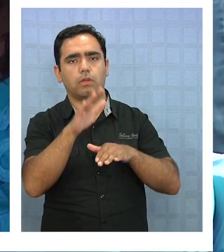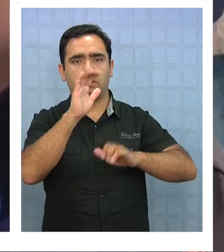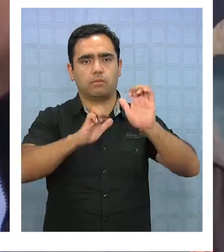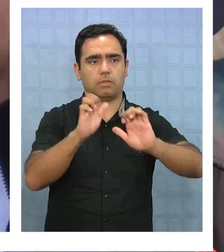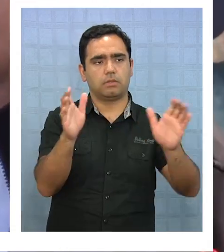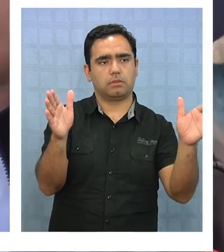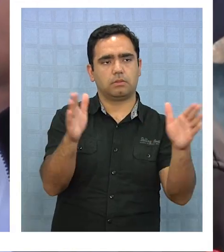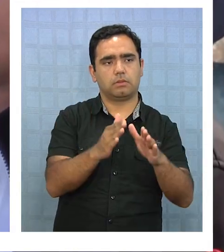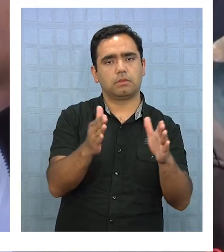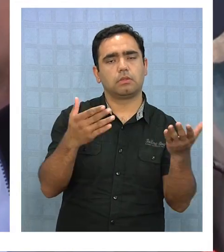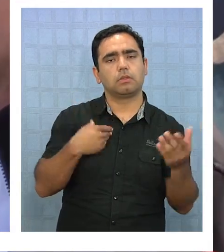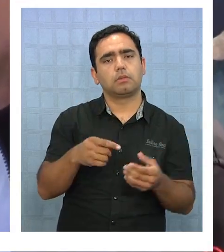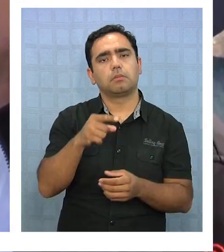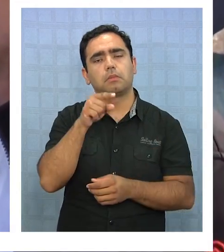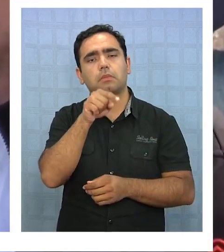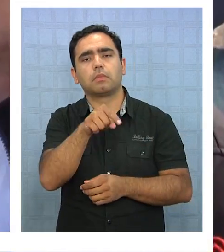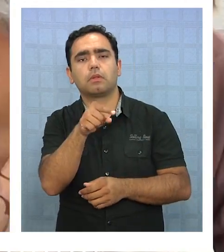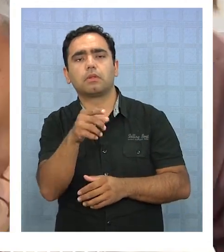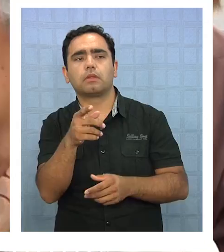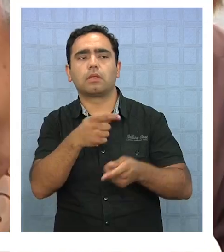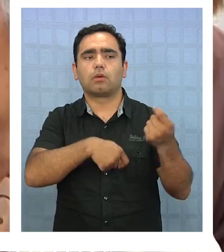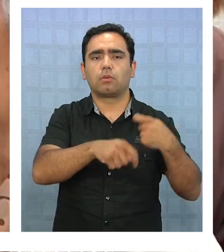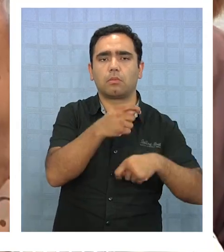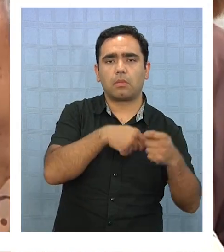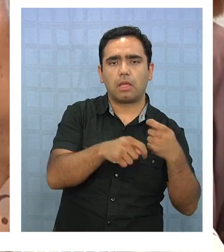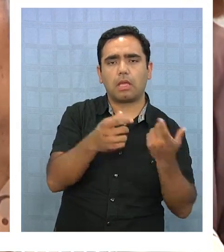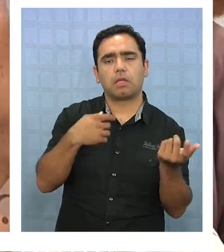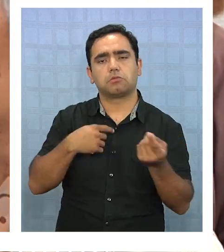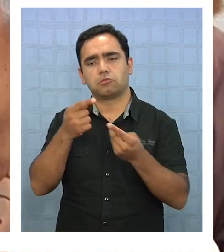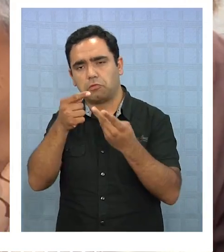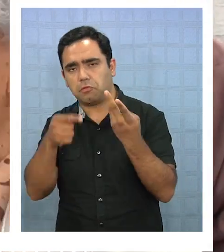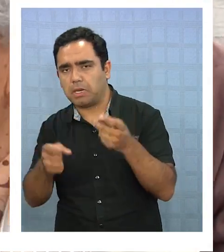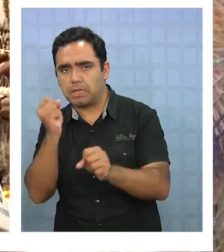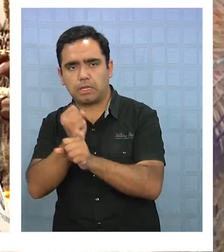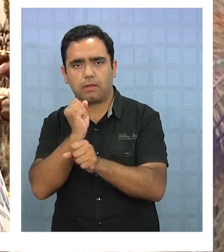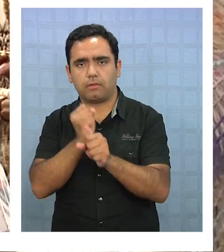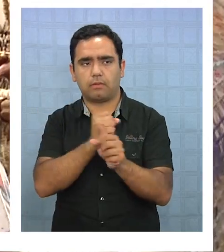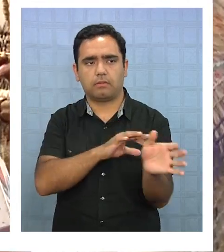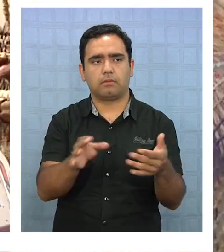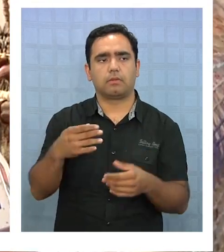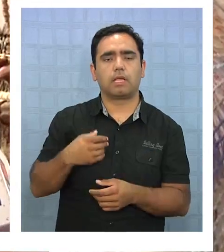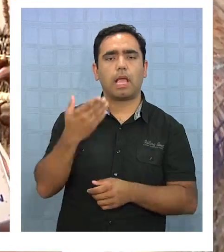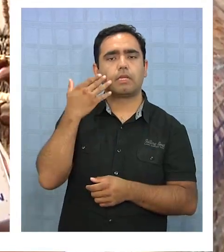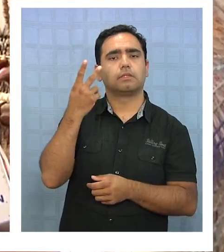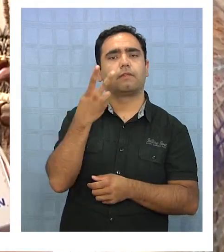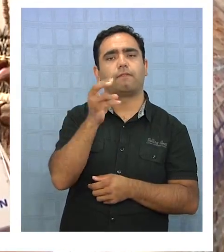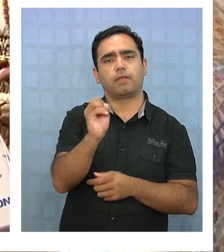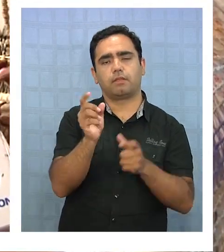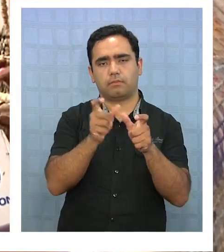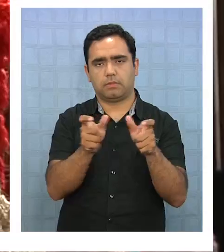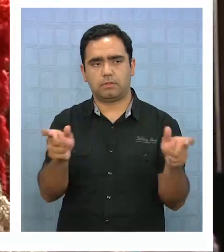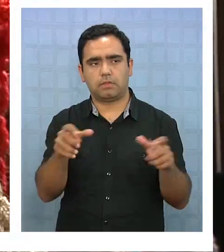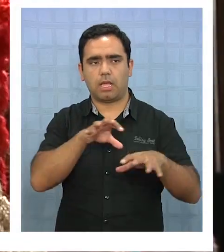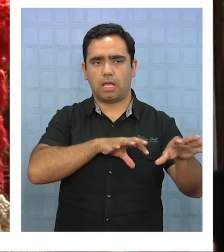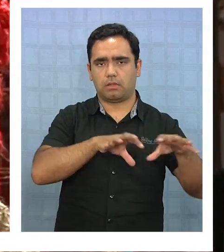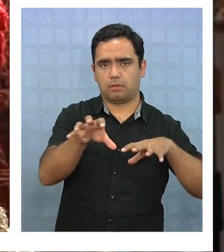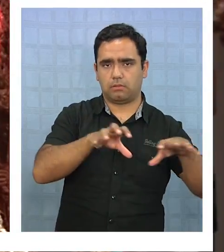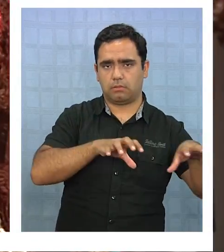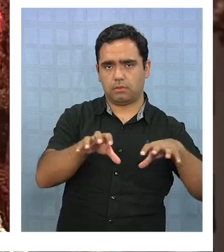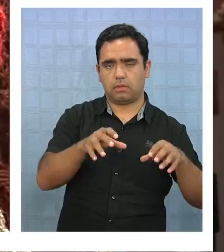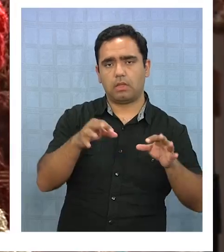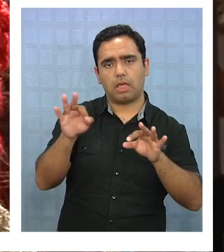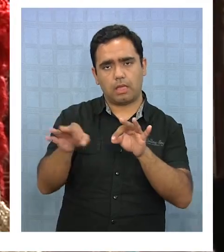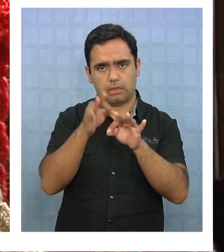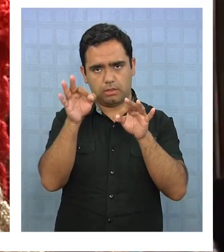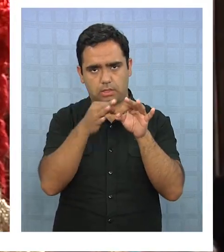vinculándolas con sectores productivos, de comercio y logística. Somos más de 20 integrantes. La actividad que desarrollamos son